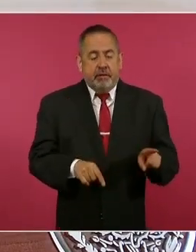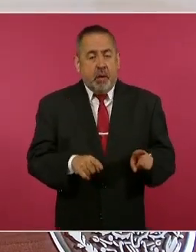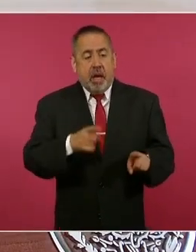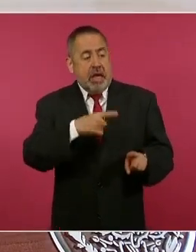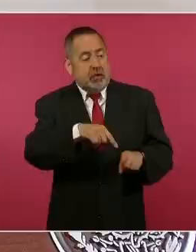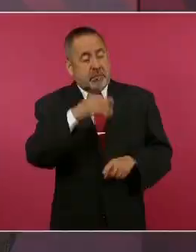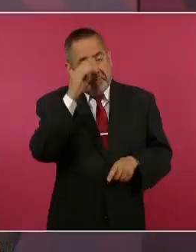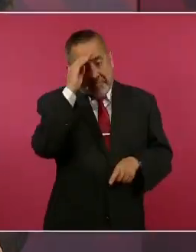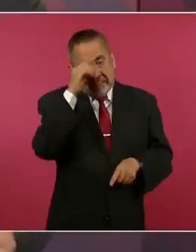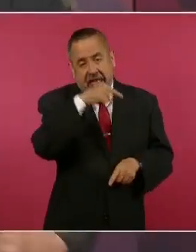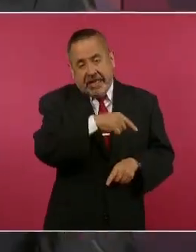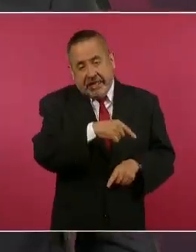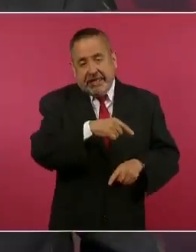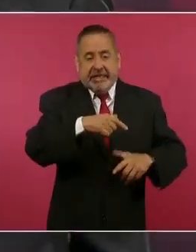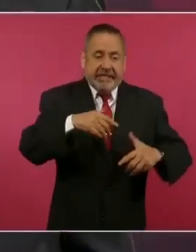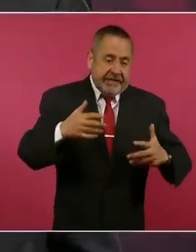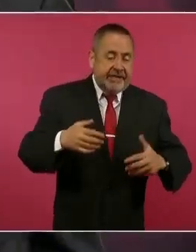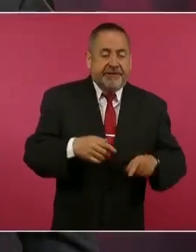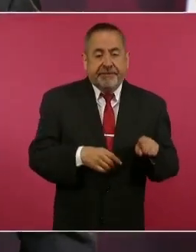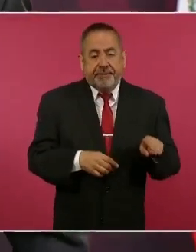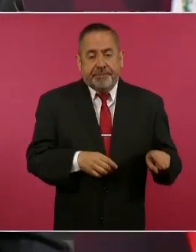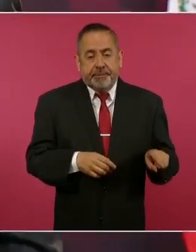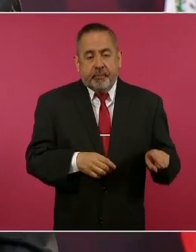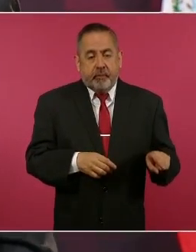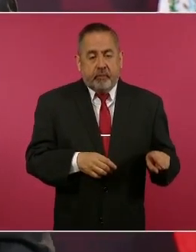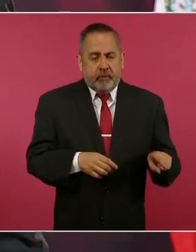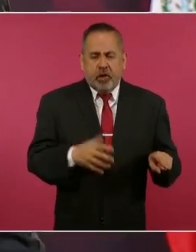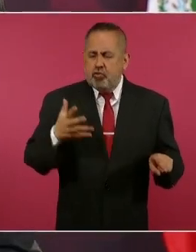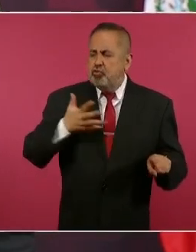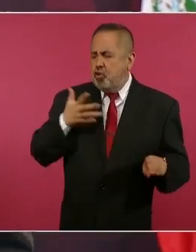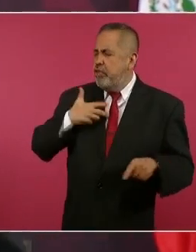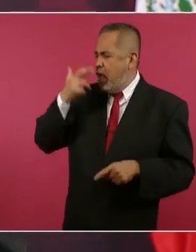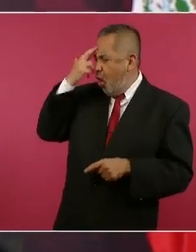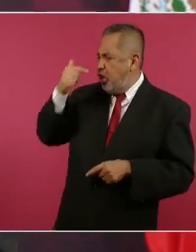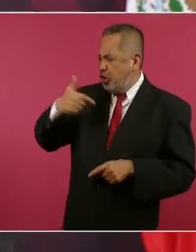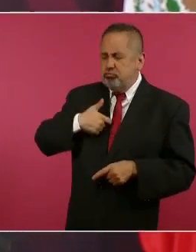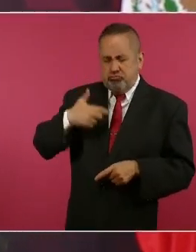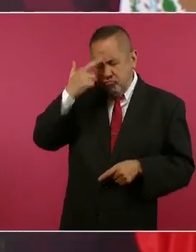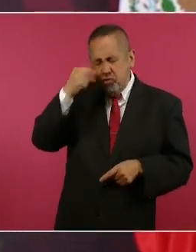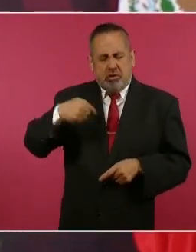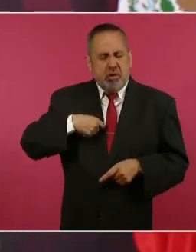piensan que hay toda una justificación